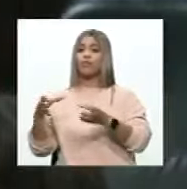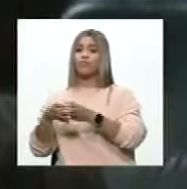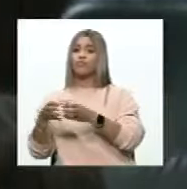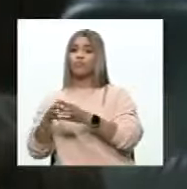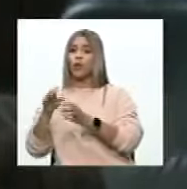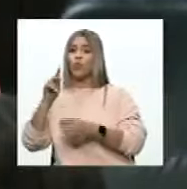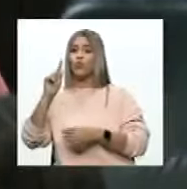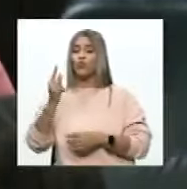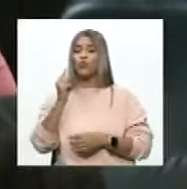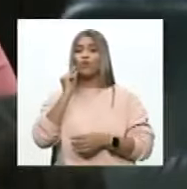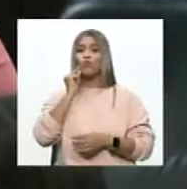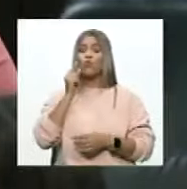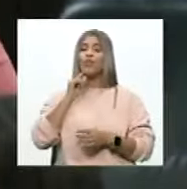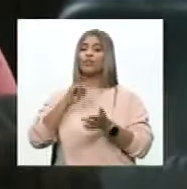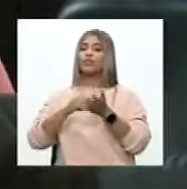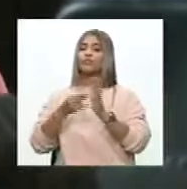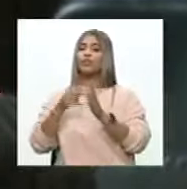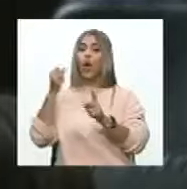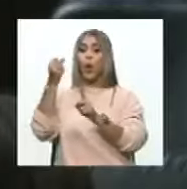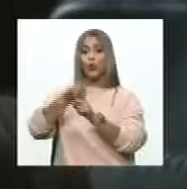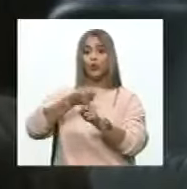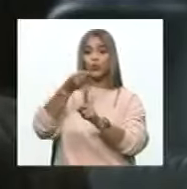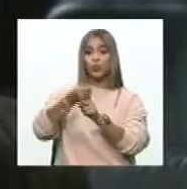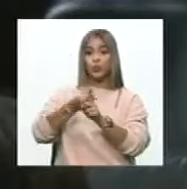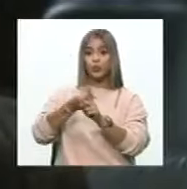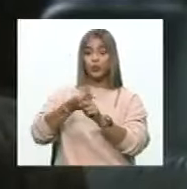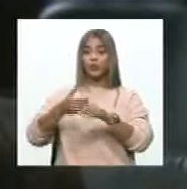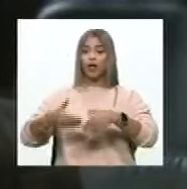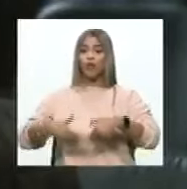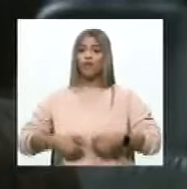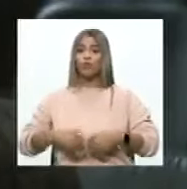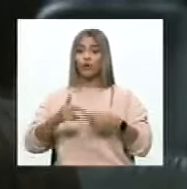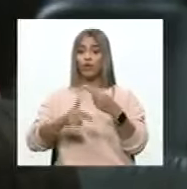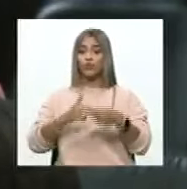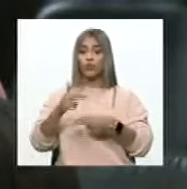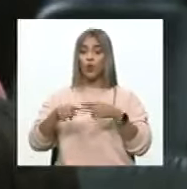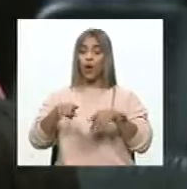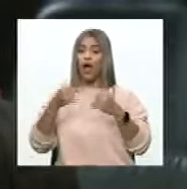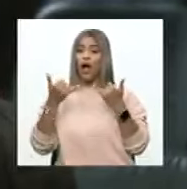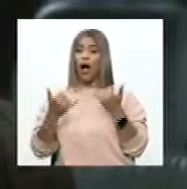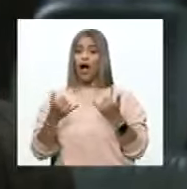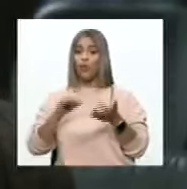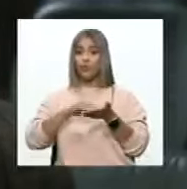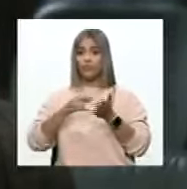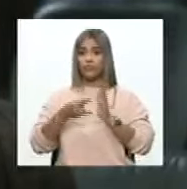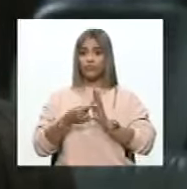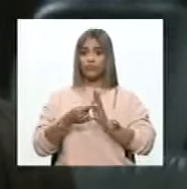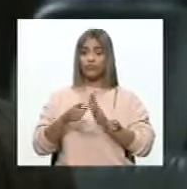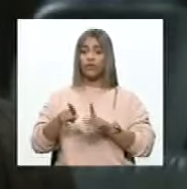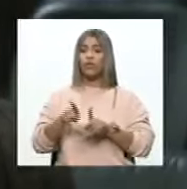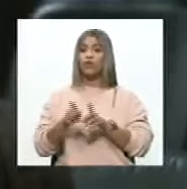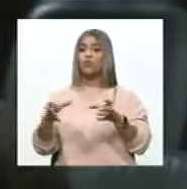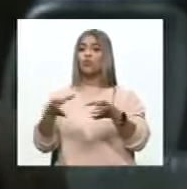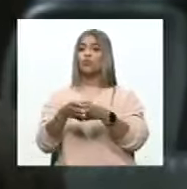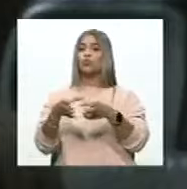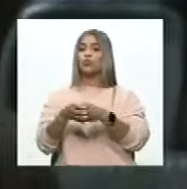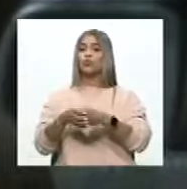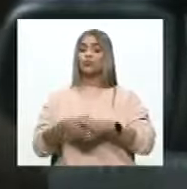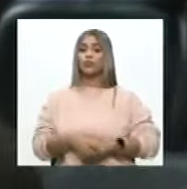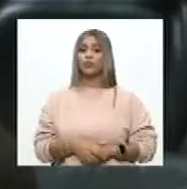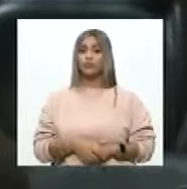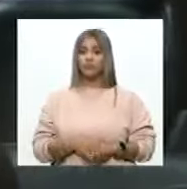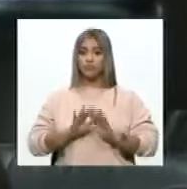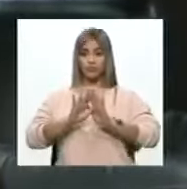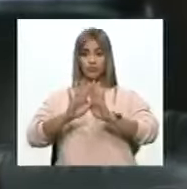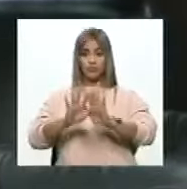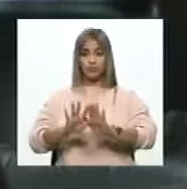es referencia de la lucha, de la constancia revolucionaria y de lo que hoy es símbolo de la militancia que ha